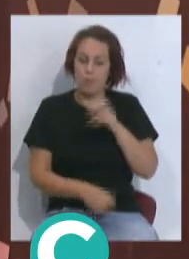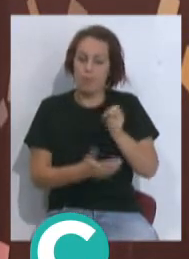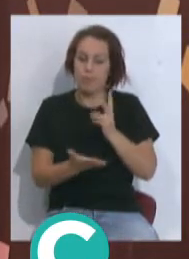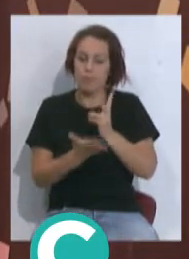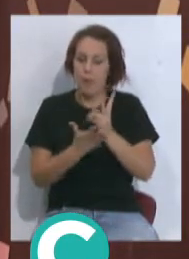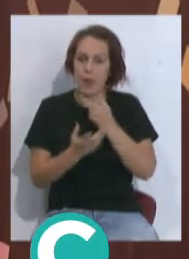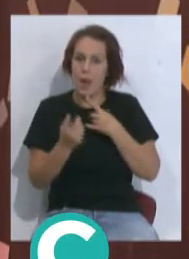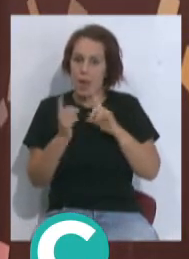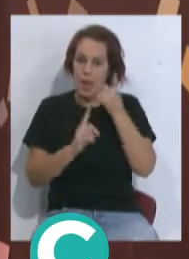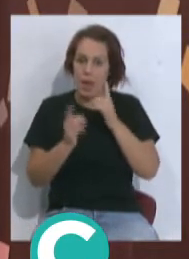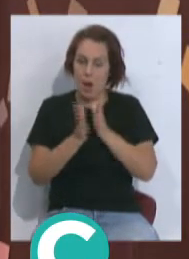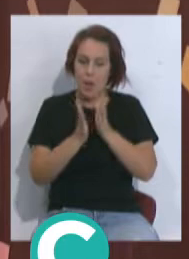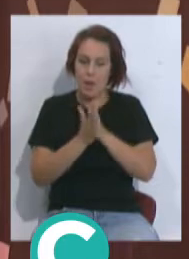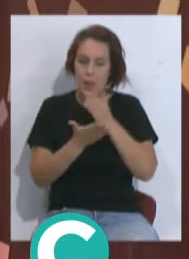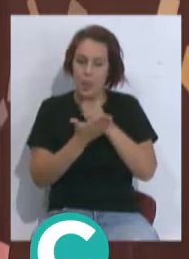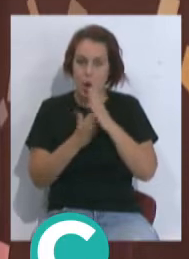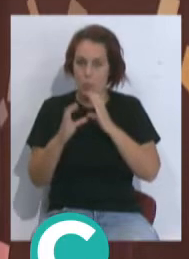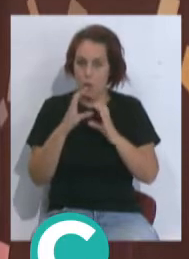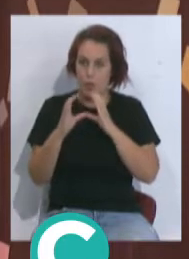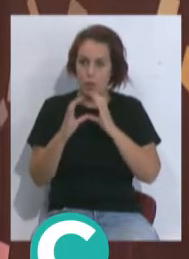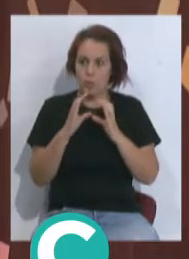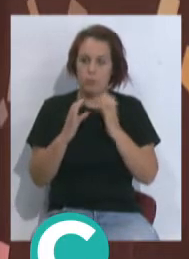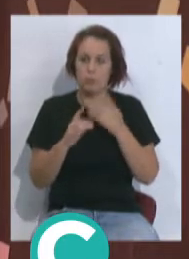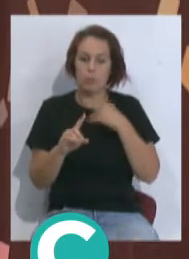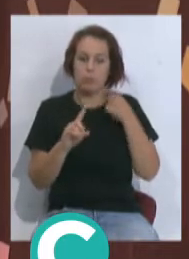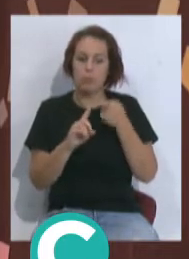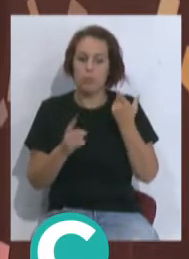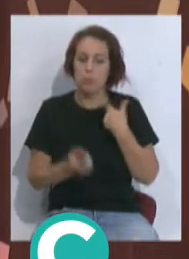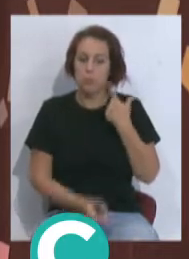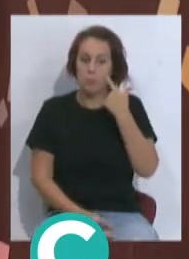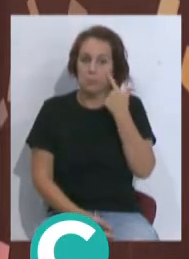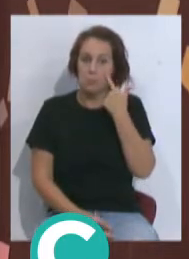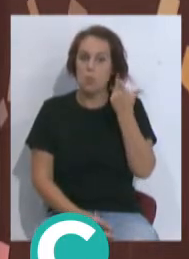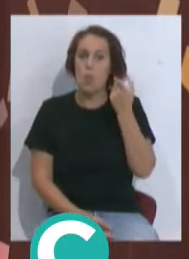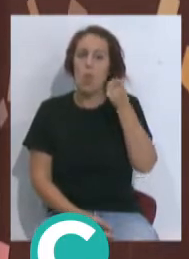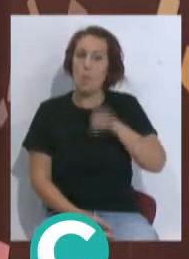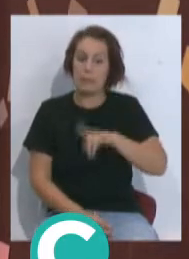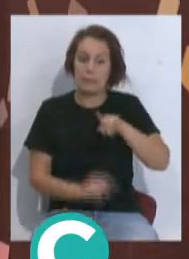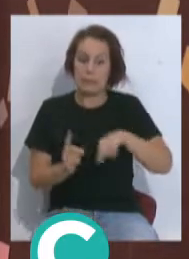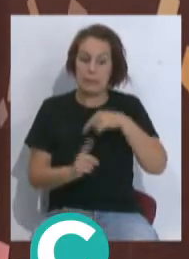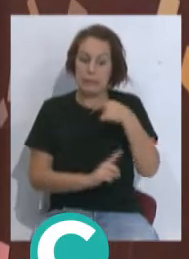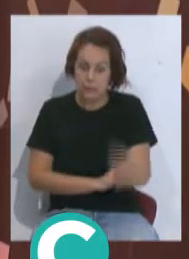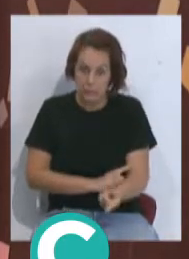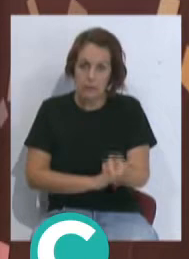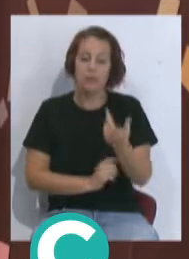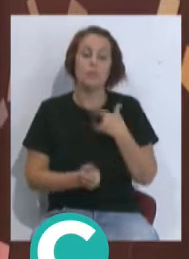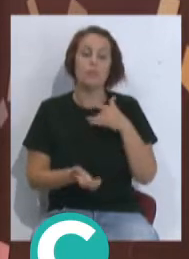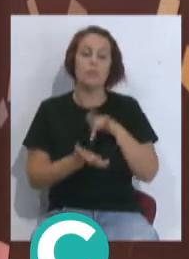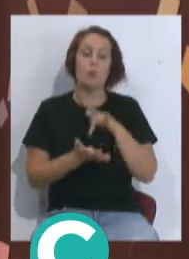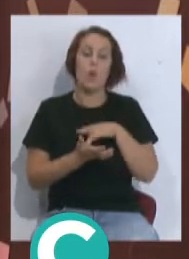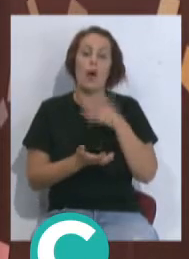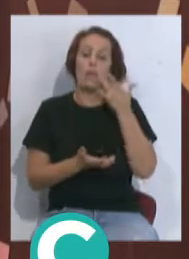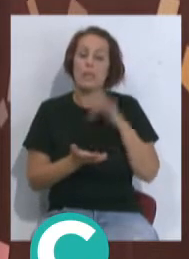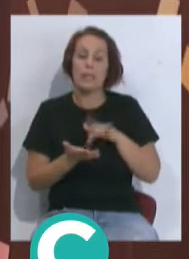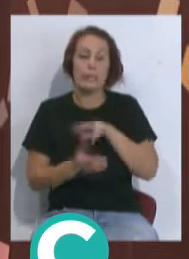tertulia con compañeros de los medios de comunicación para valorar cómo casi un mes después del anuncio del cambio de